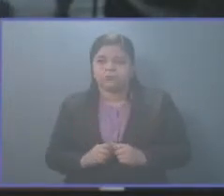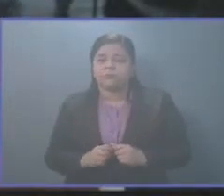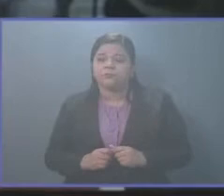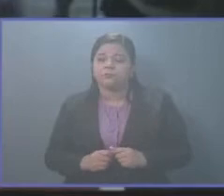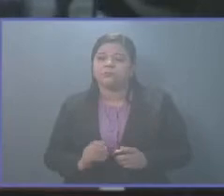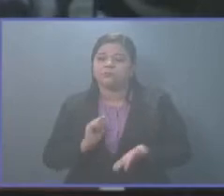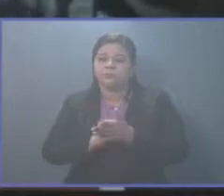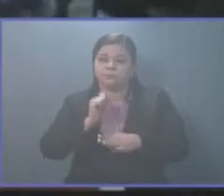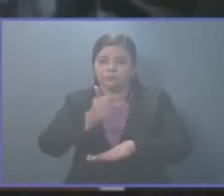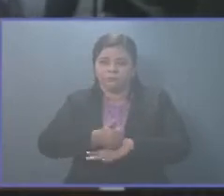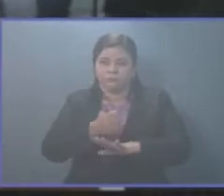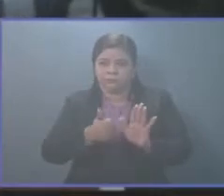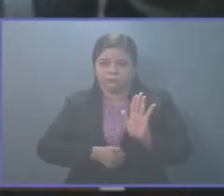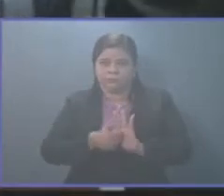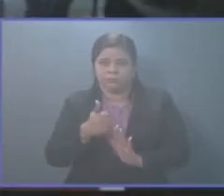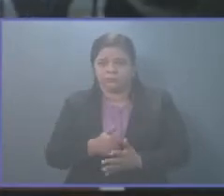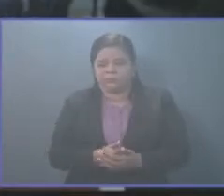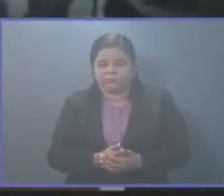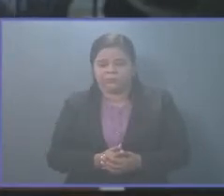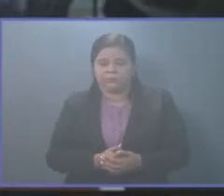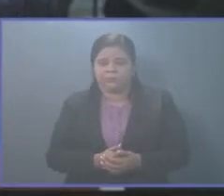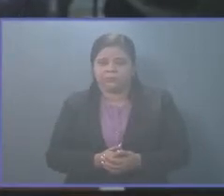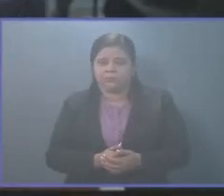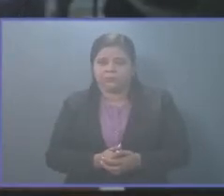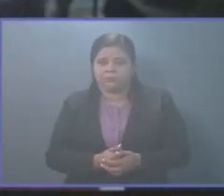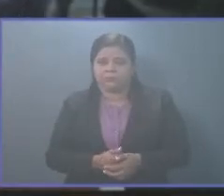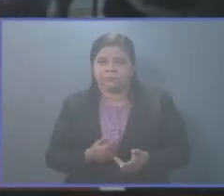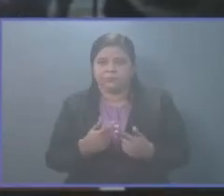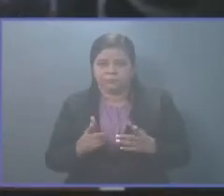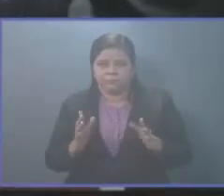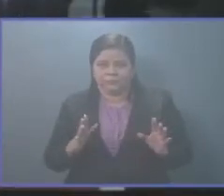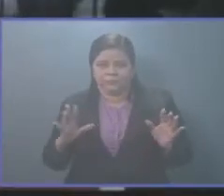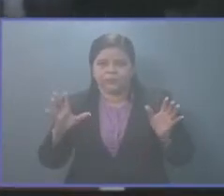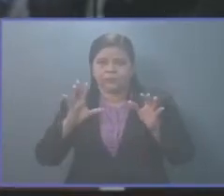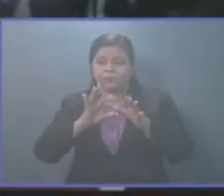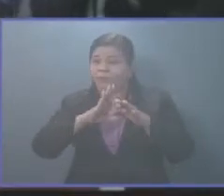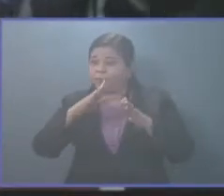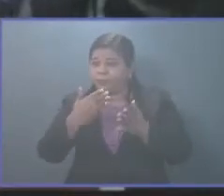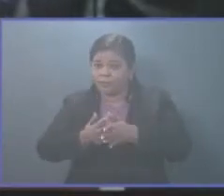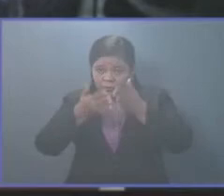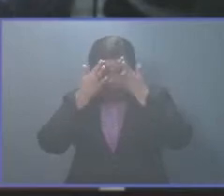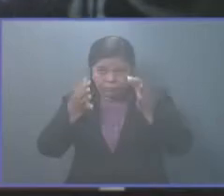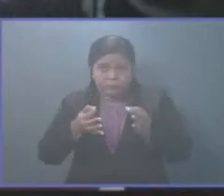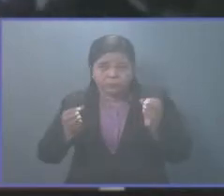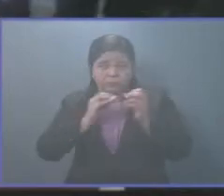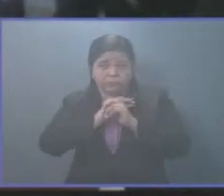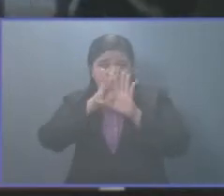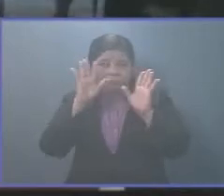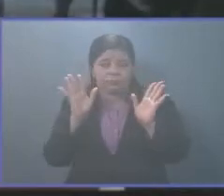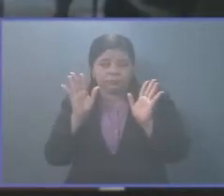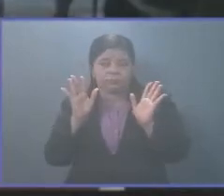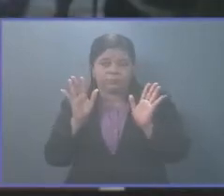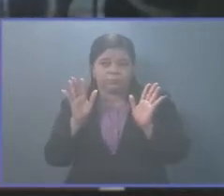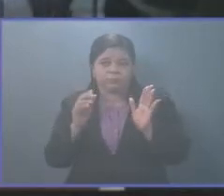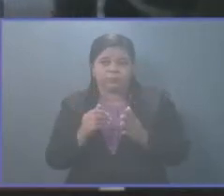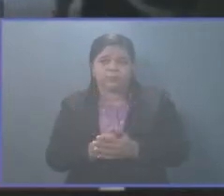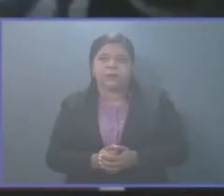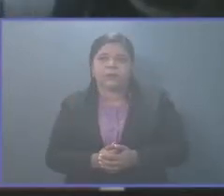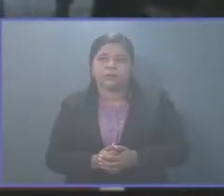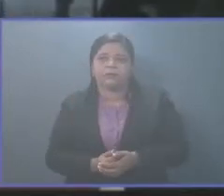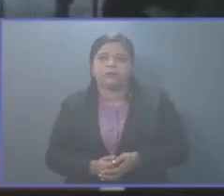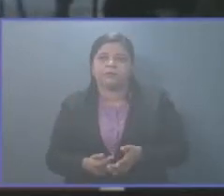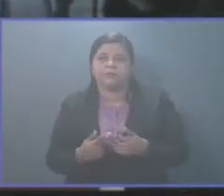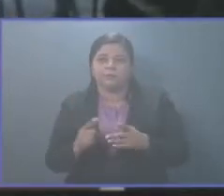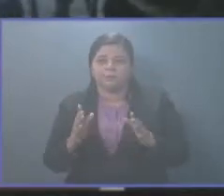establecido en el Decreto Legislativo 608. Es una conclusión contundente de que hay problemas